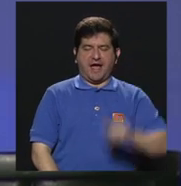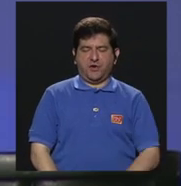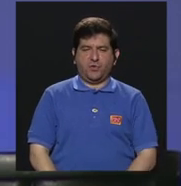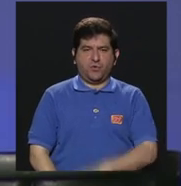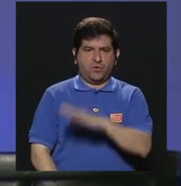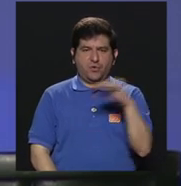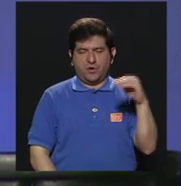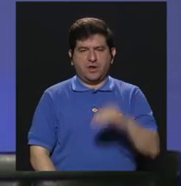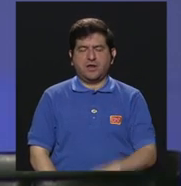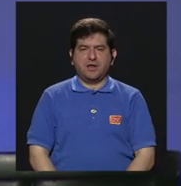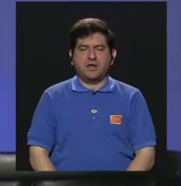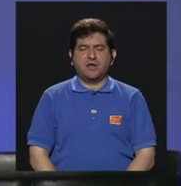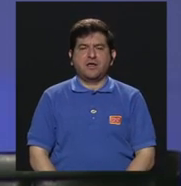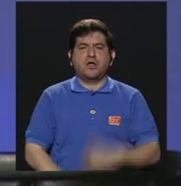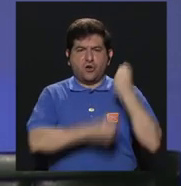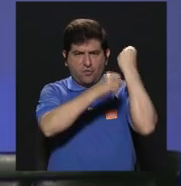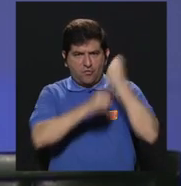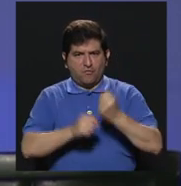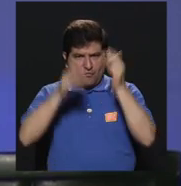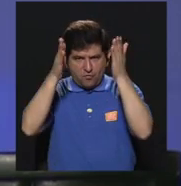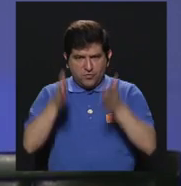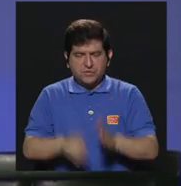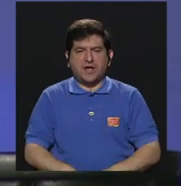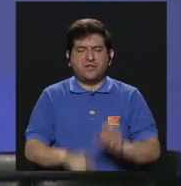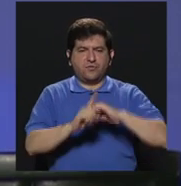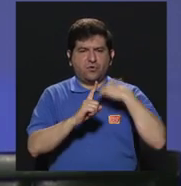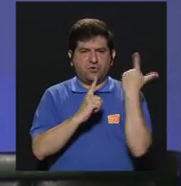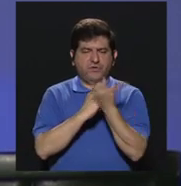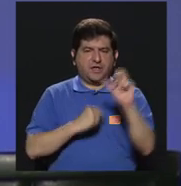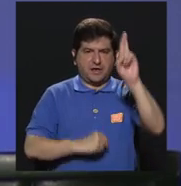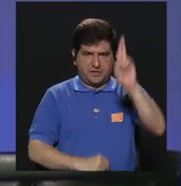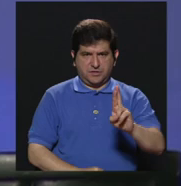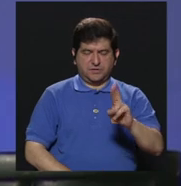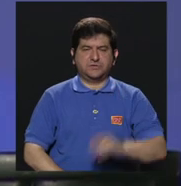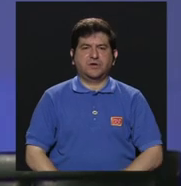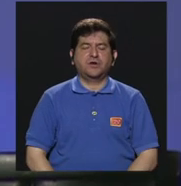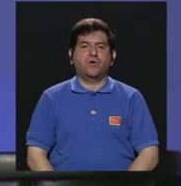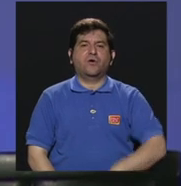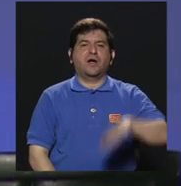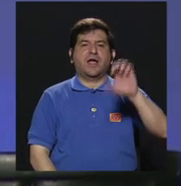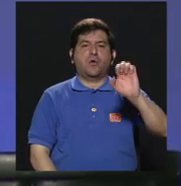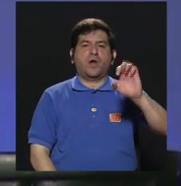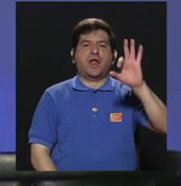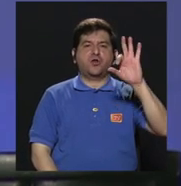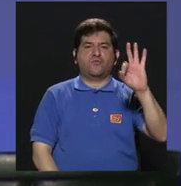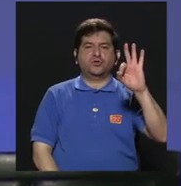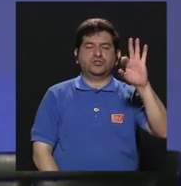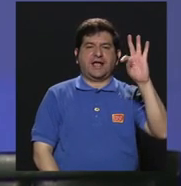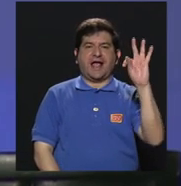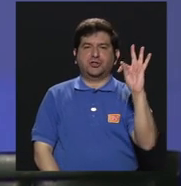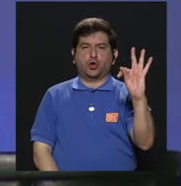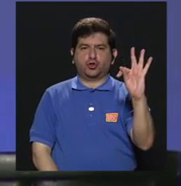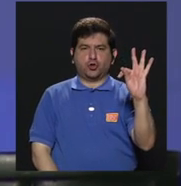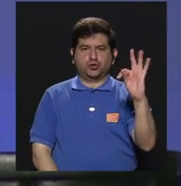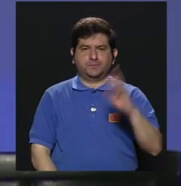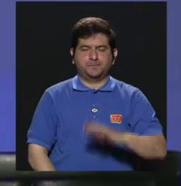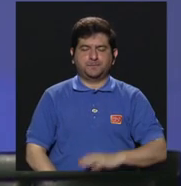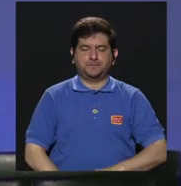el mentor y fundador de la sociología costarricense, Eugenio Fonseca Tortoz.